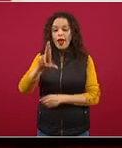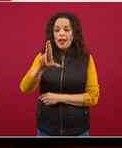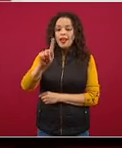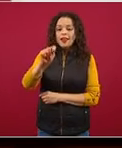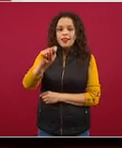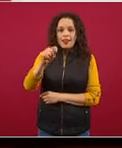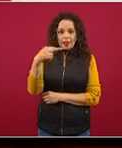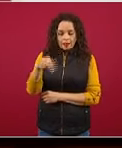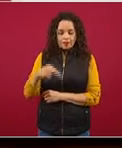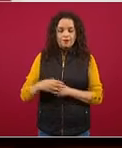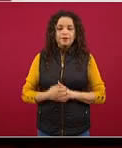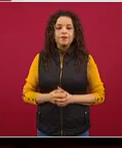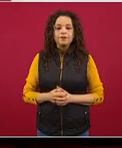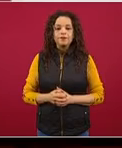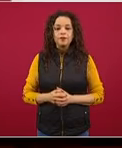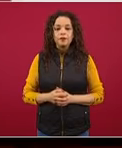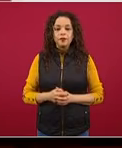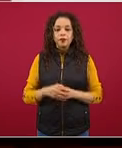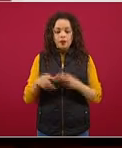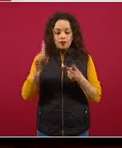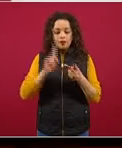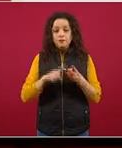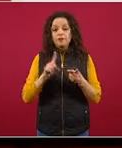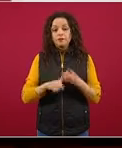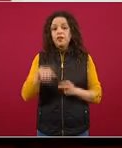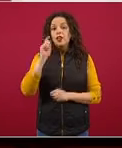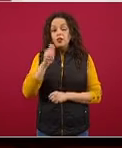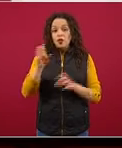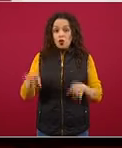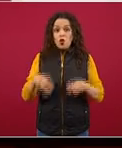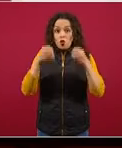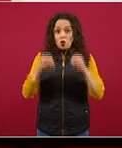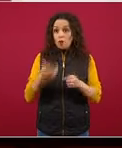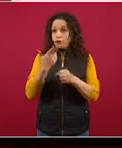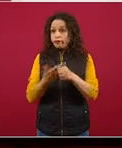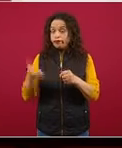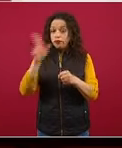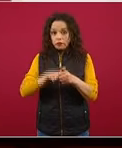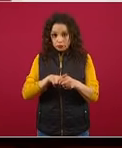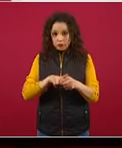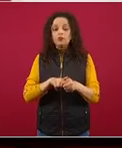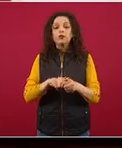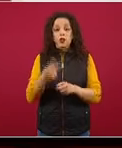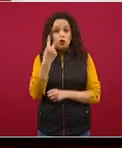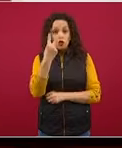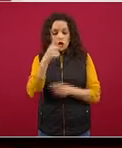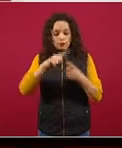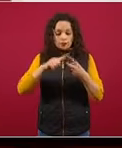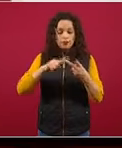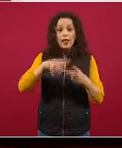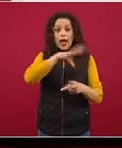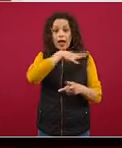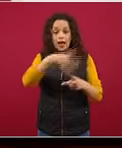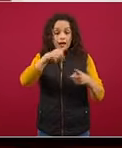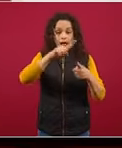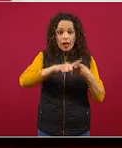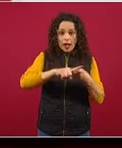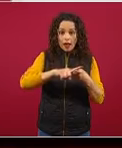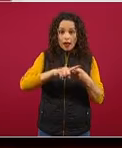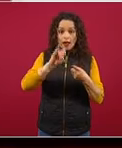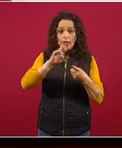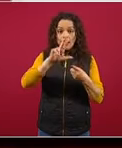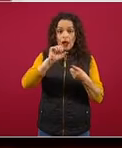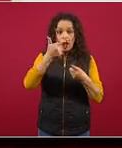las 2 ocupaciones hospitalarias de camas generales para atender IRAG, infección respiratoria aguda